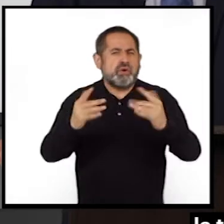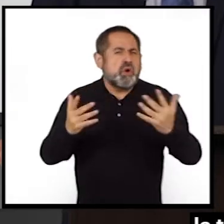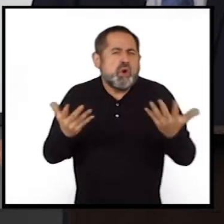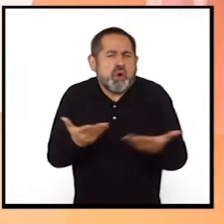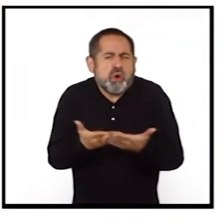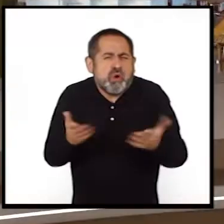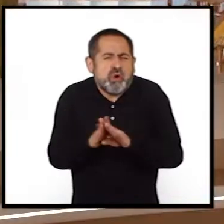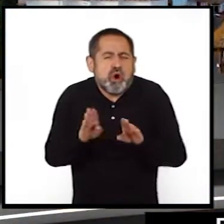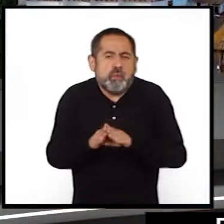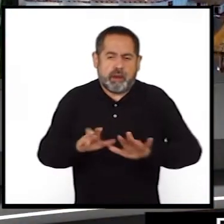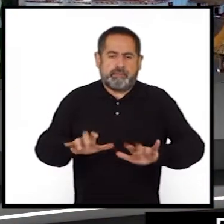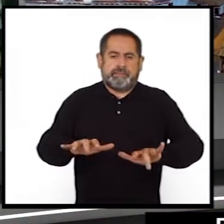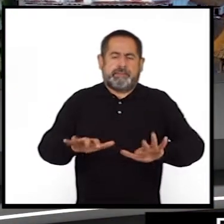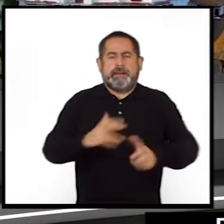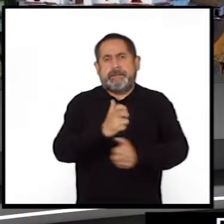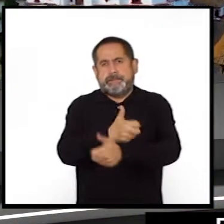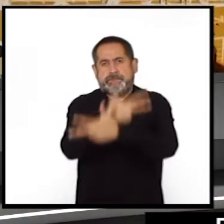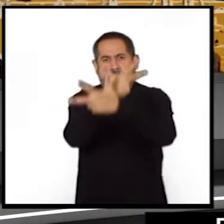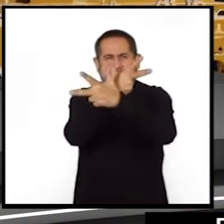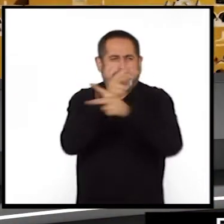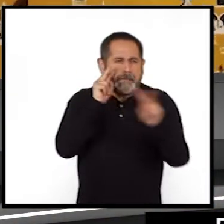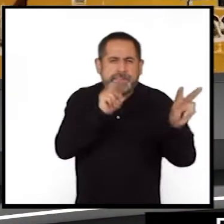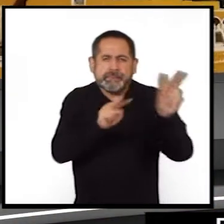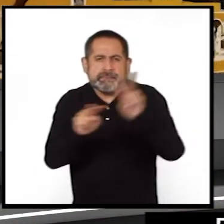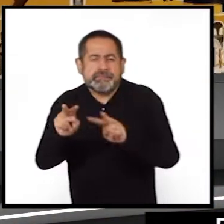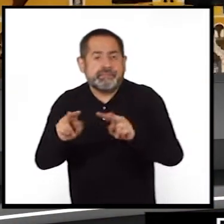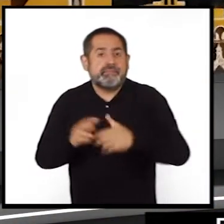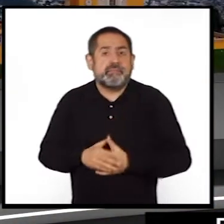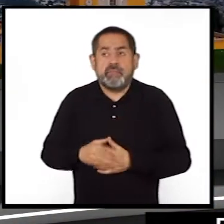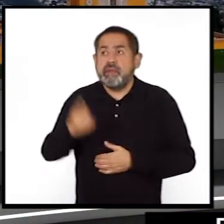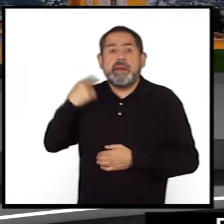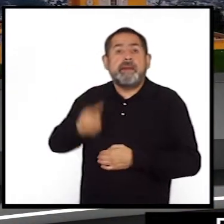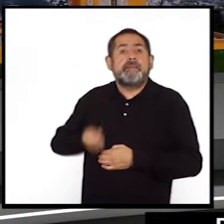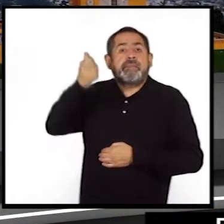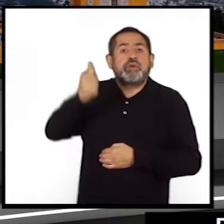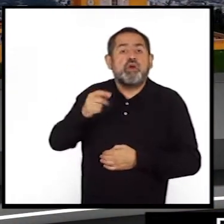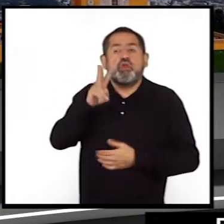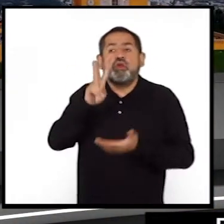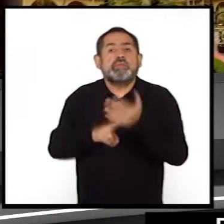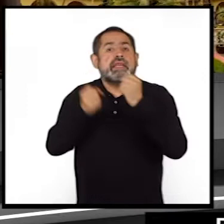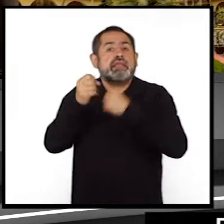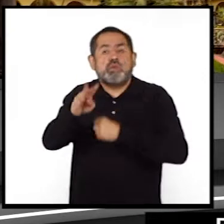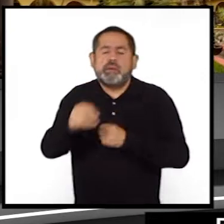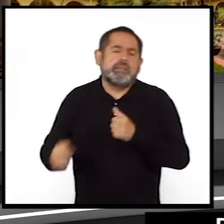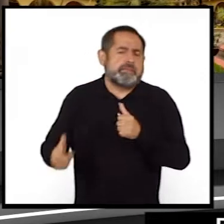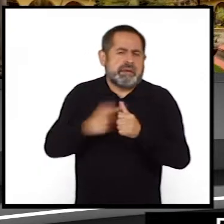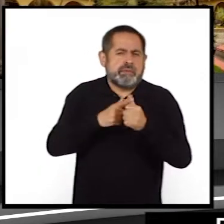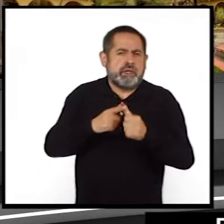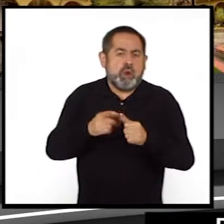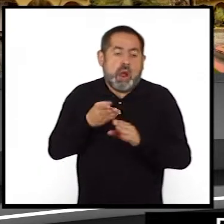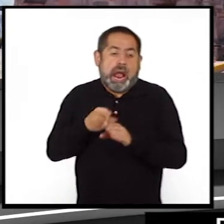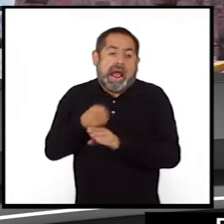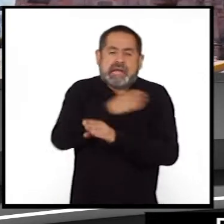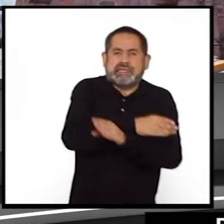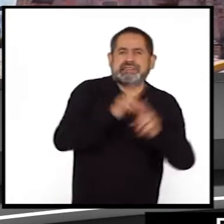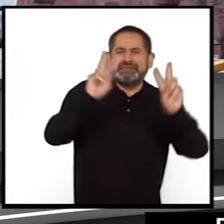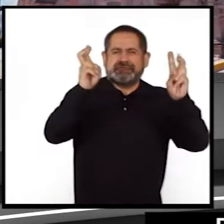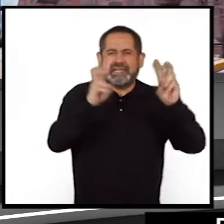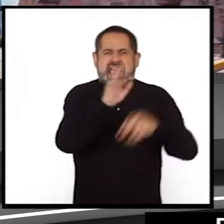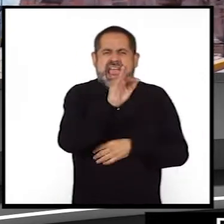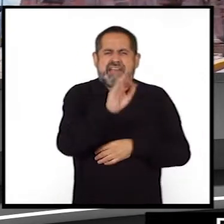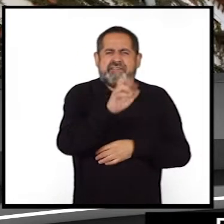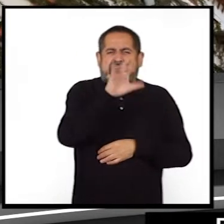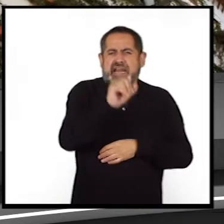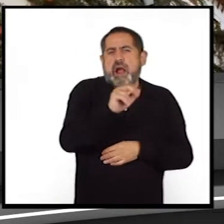manera digital. Este tianguis es un evento que nace en el año 2019, siendo su predecesora la Feria Nacional